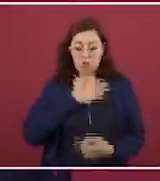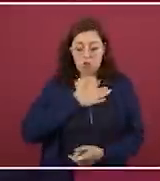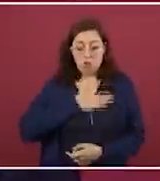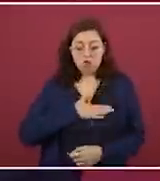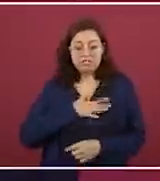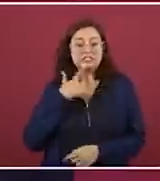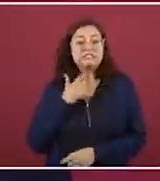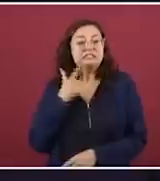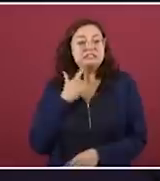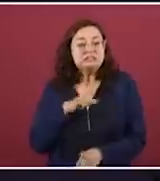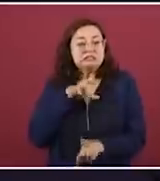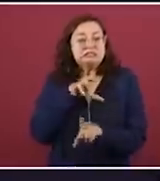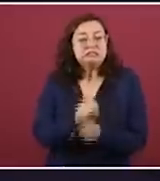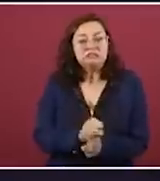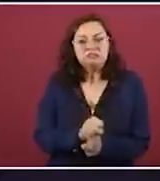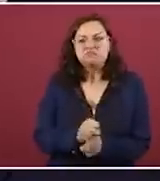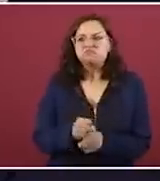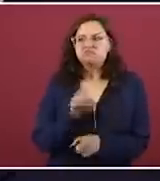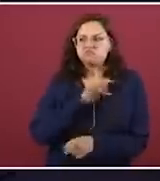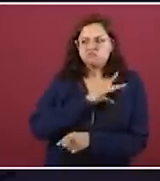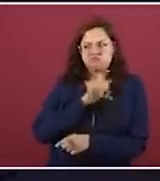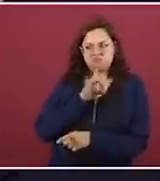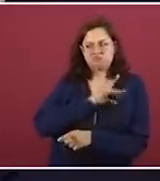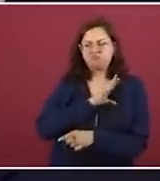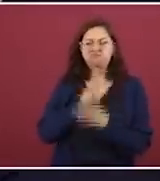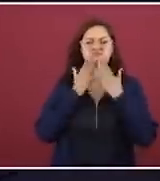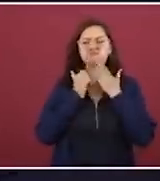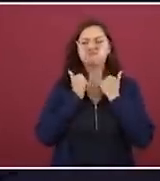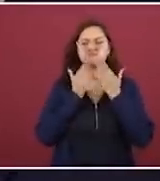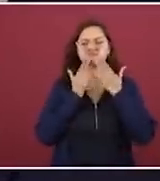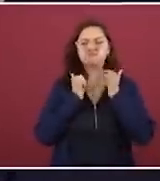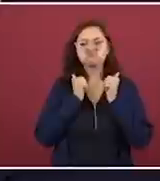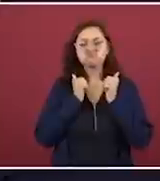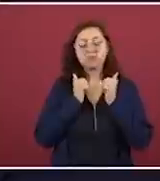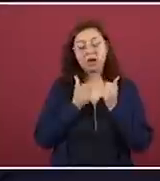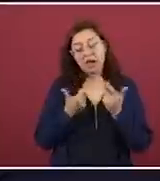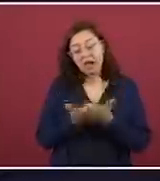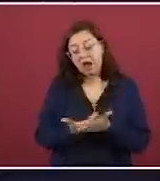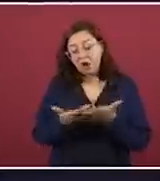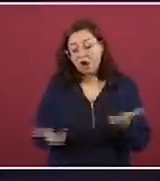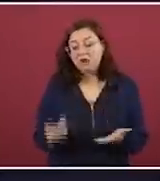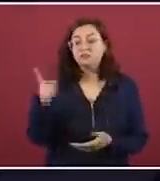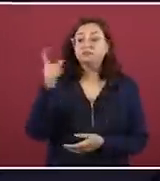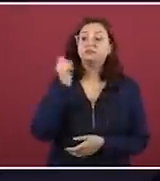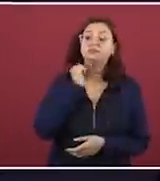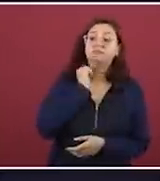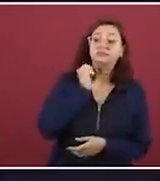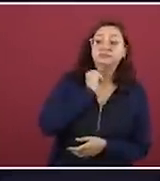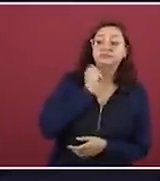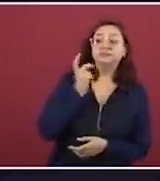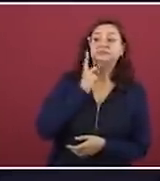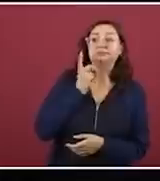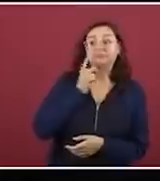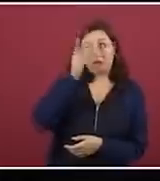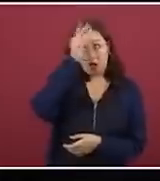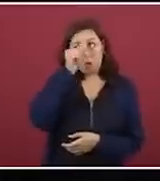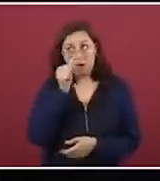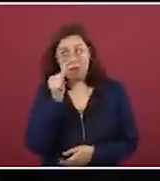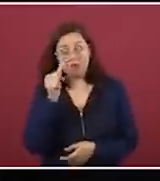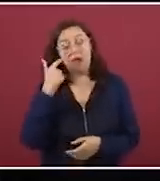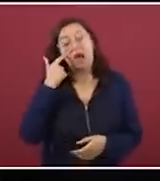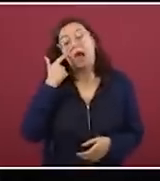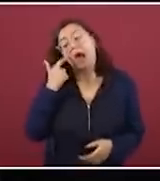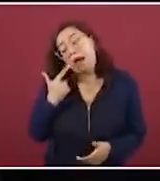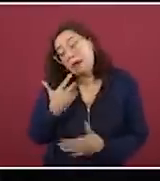Entonces, vamos a esperar a ver qué resulta de ese acuerdo. Yo no lo estoy pidiendo. ¿A usted no le gusta esa propuesta?